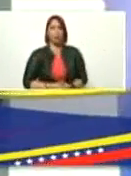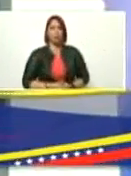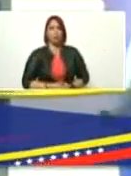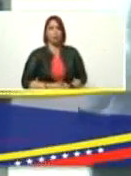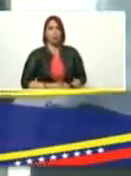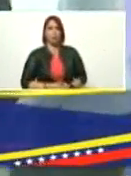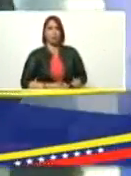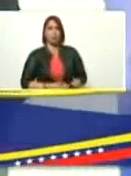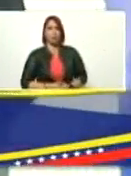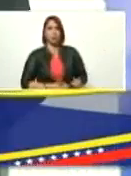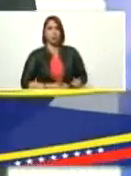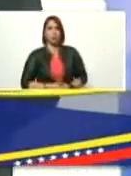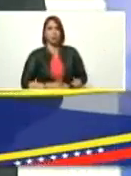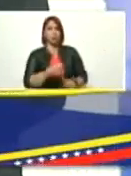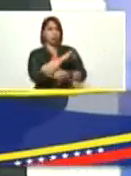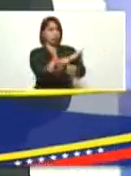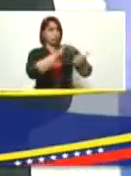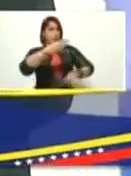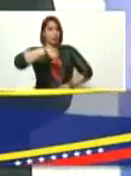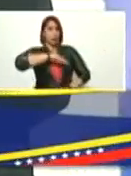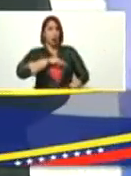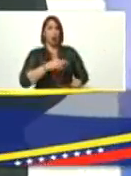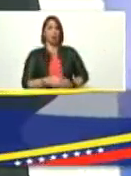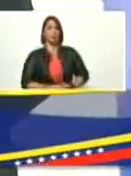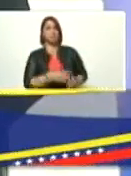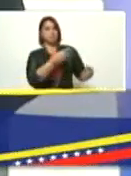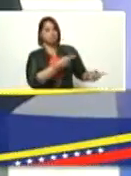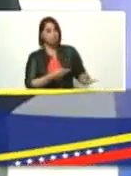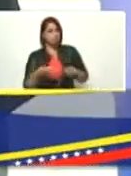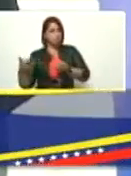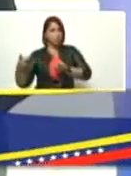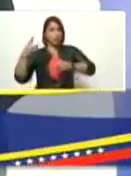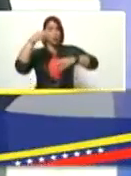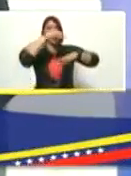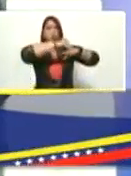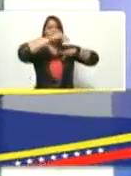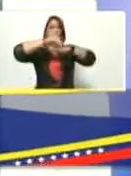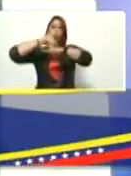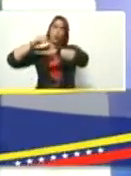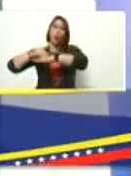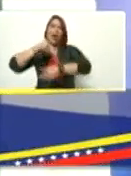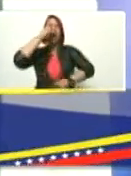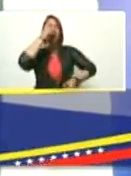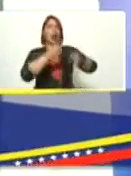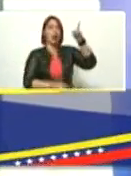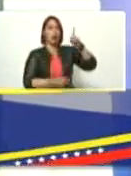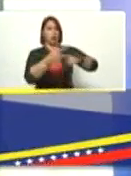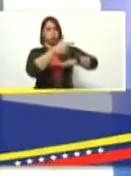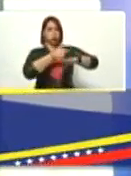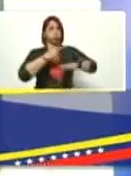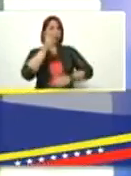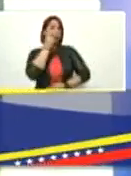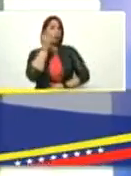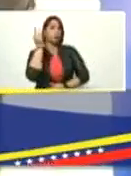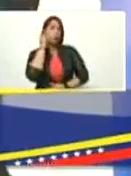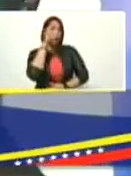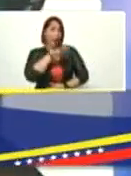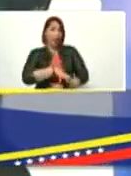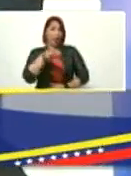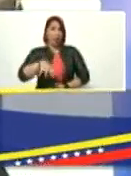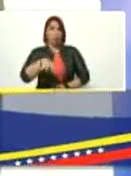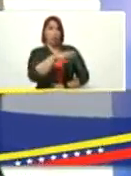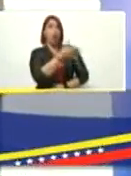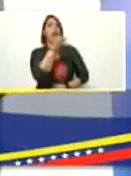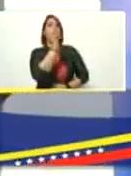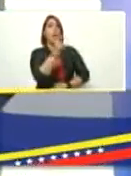Ya hemos recibido solicitudes de algunos gobernadores de estado. Aquí está